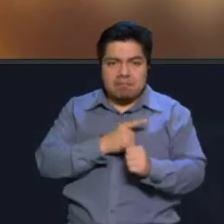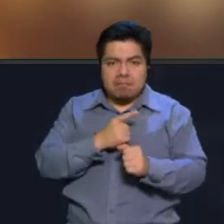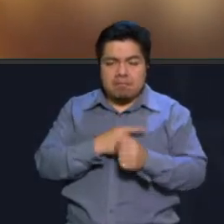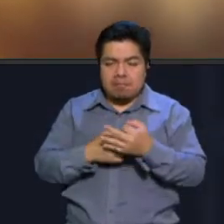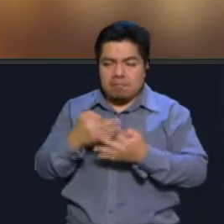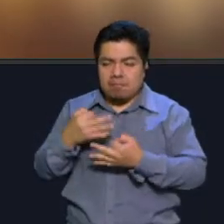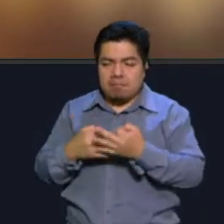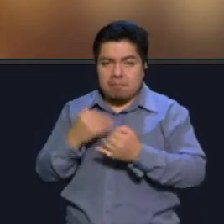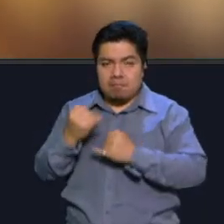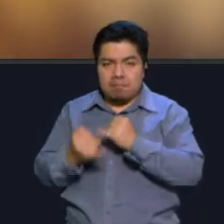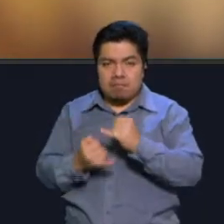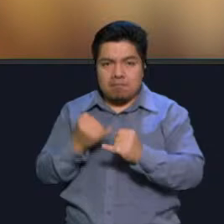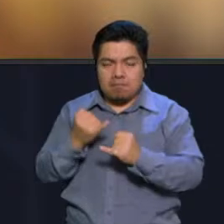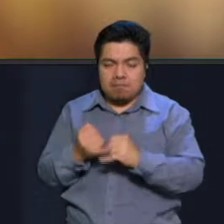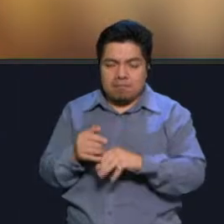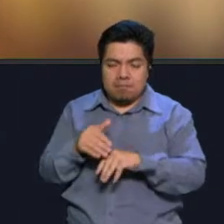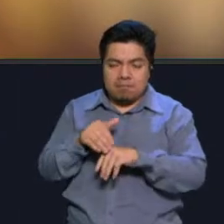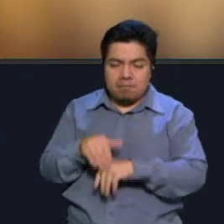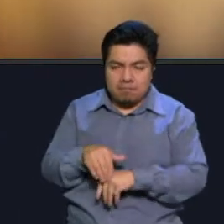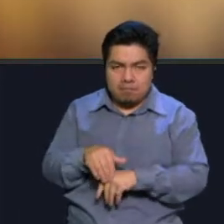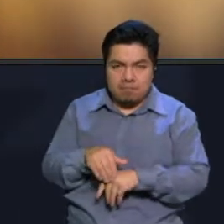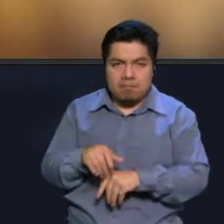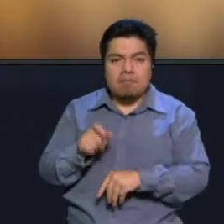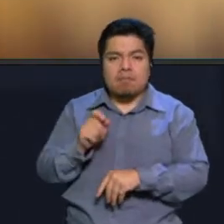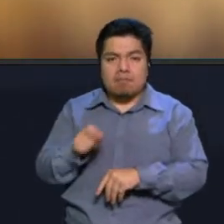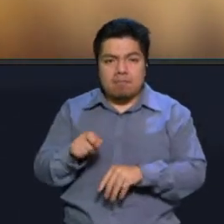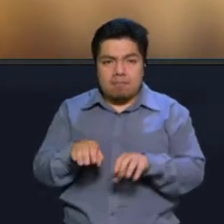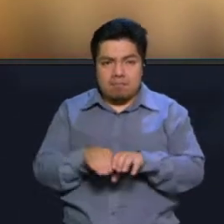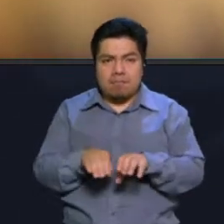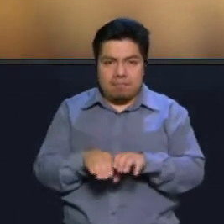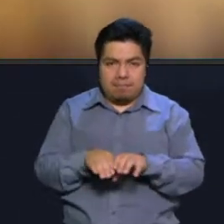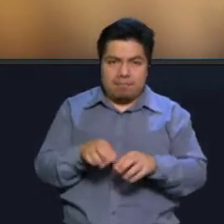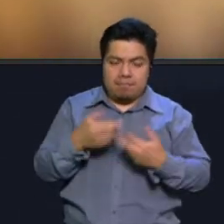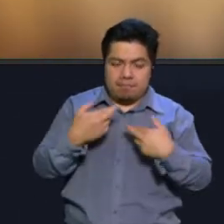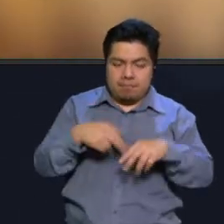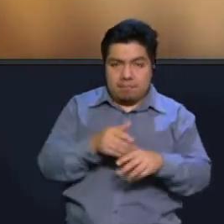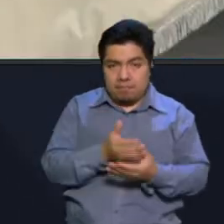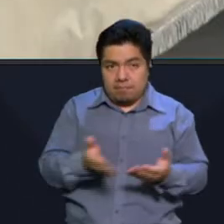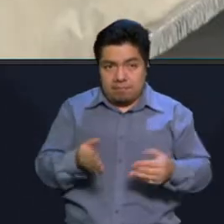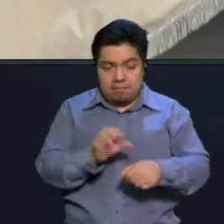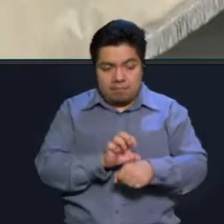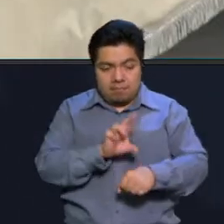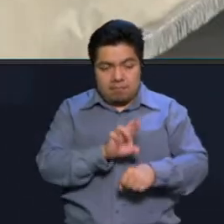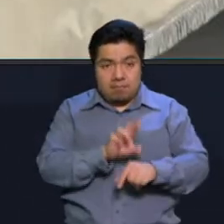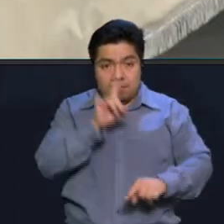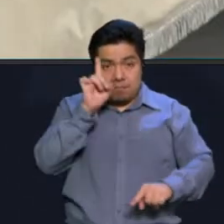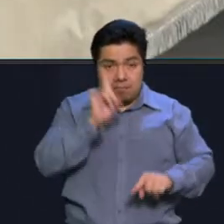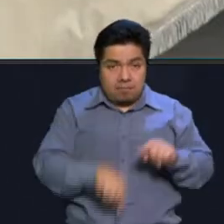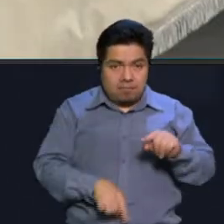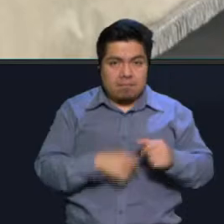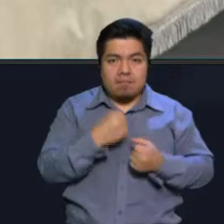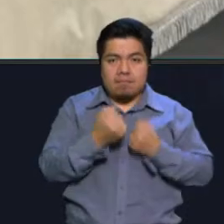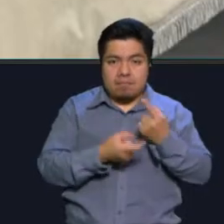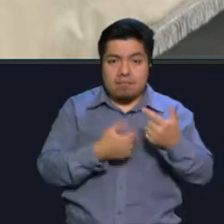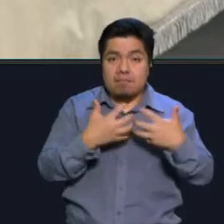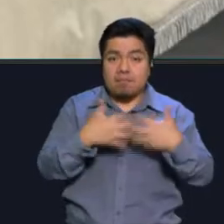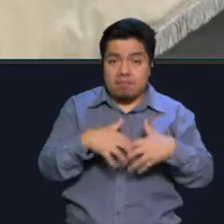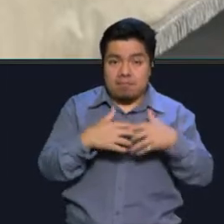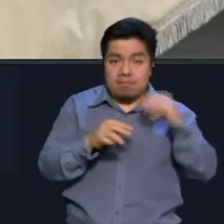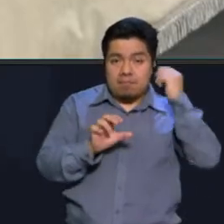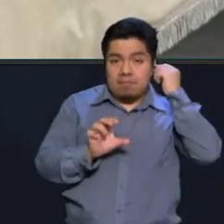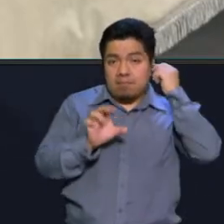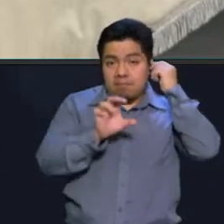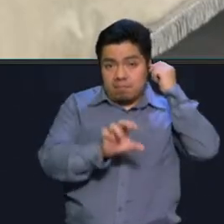tribunales internacionales. Es decir, quería arrancarle la soberanía al Ecuador para que aquellas empresas inversionistas que en